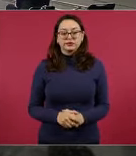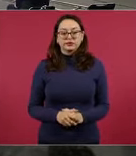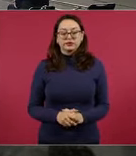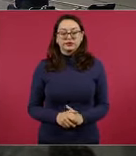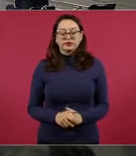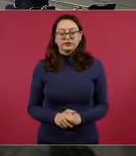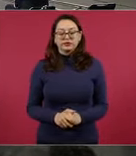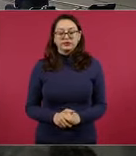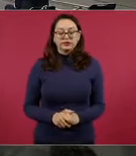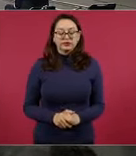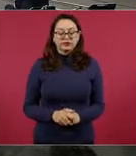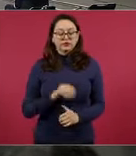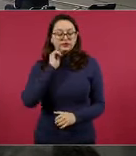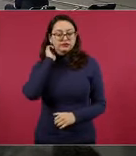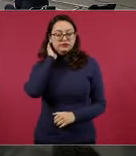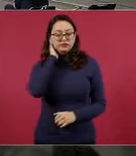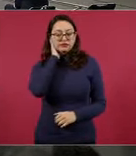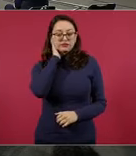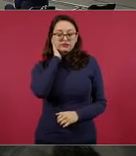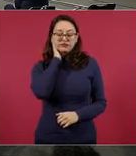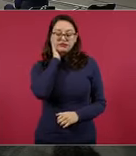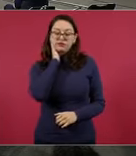No. Sí.